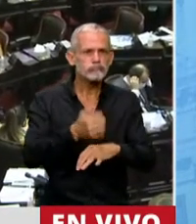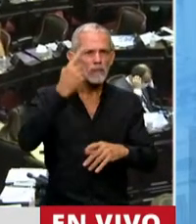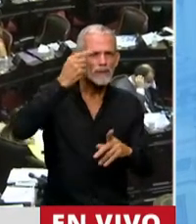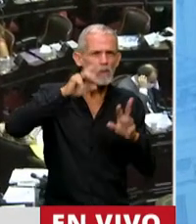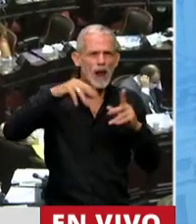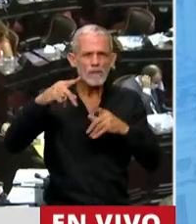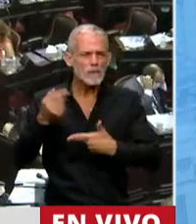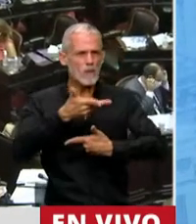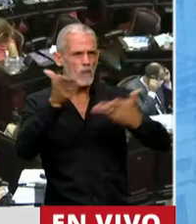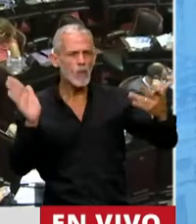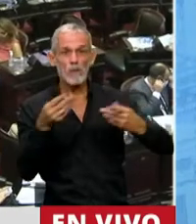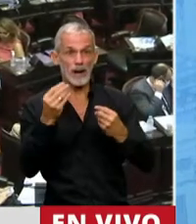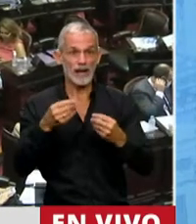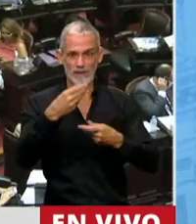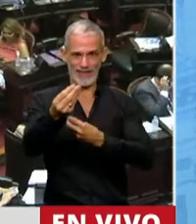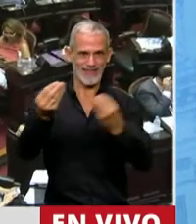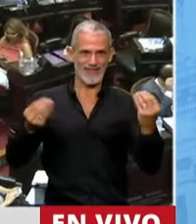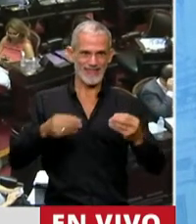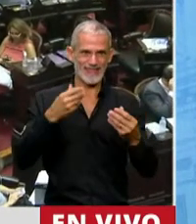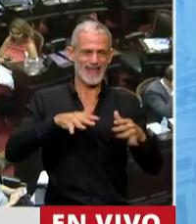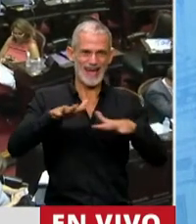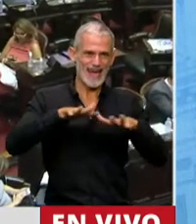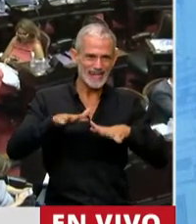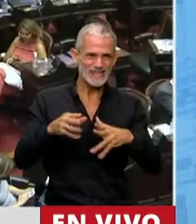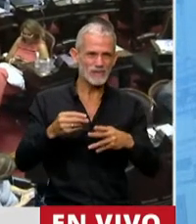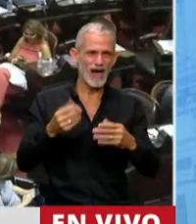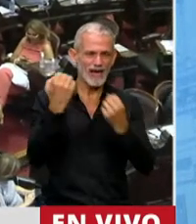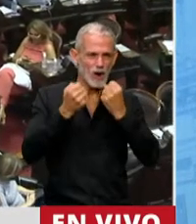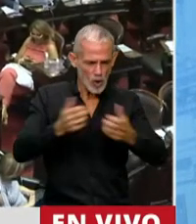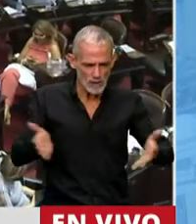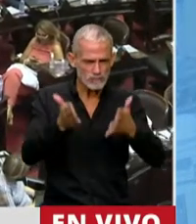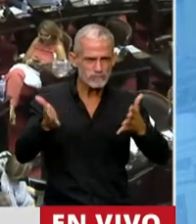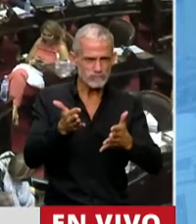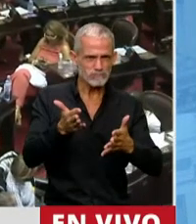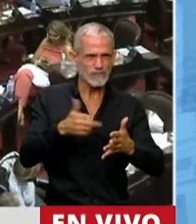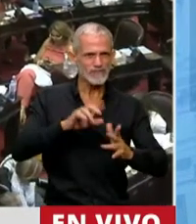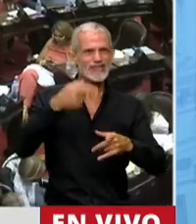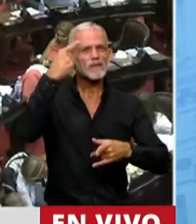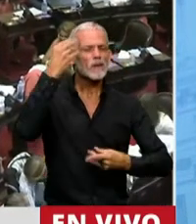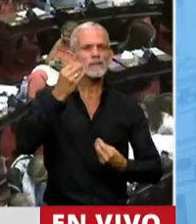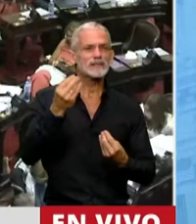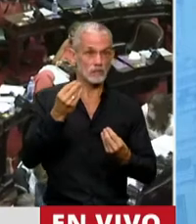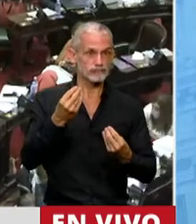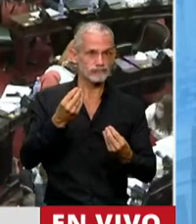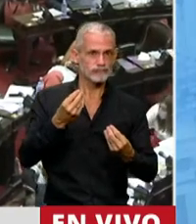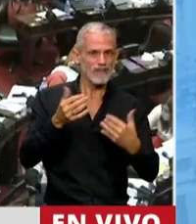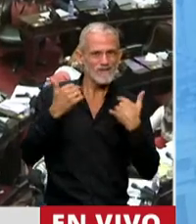políticas públicas para generar actividad económica, también pensamos de que esos